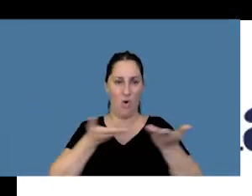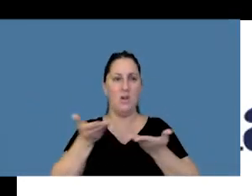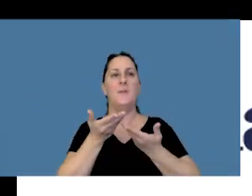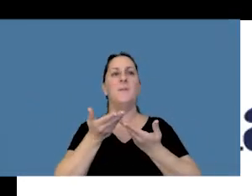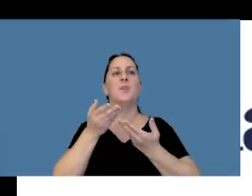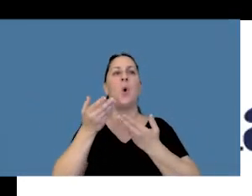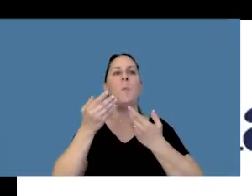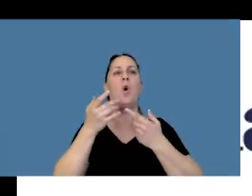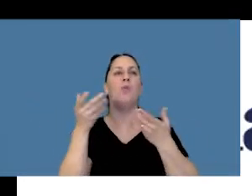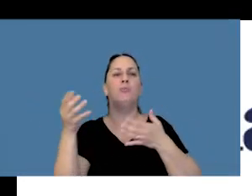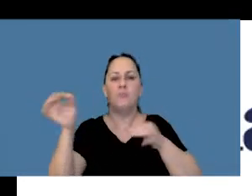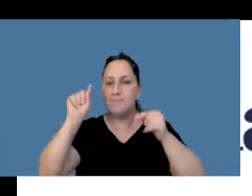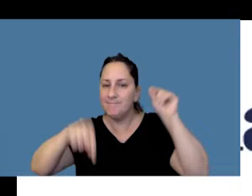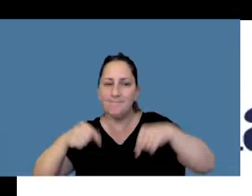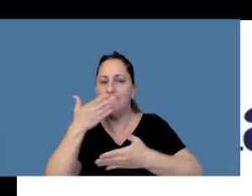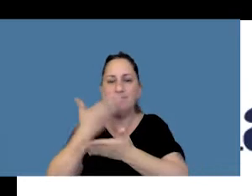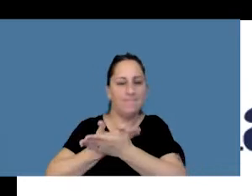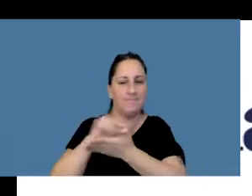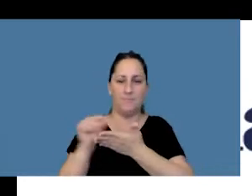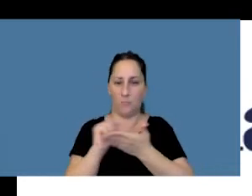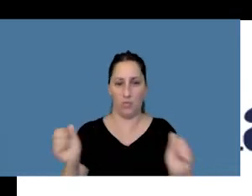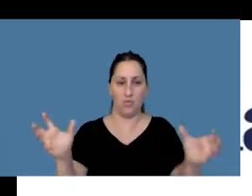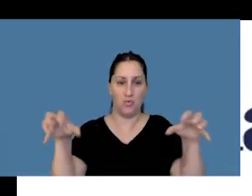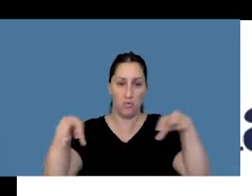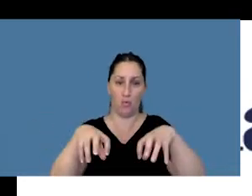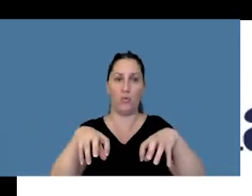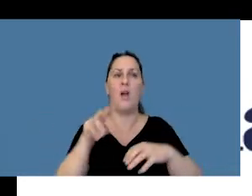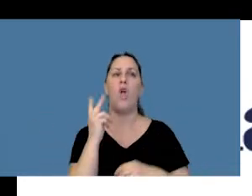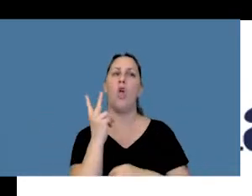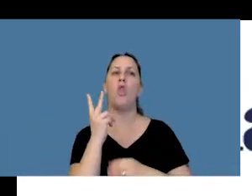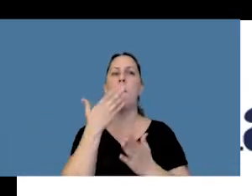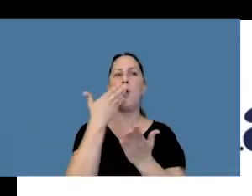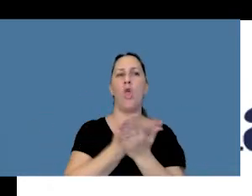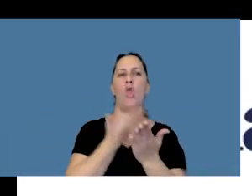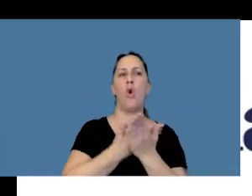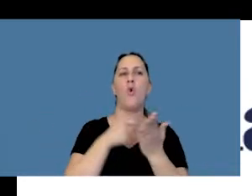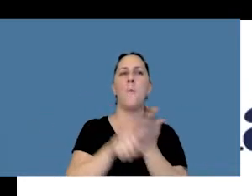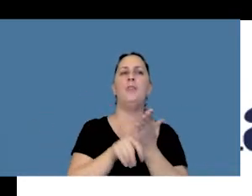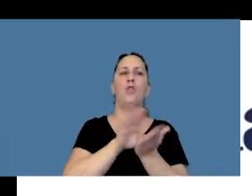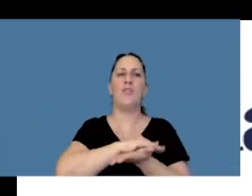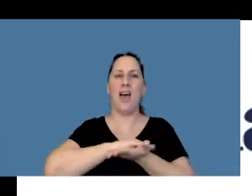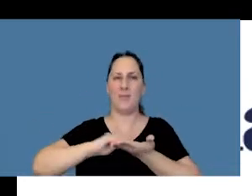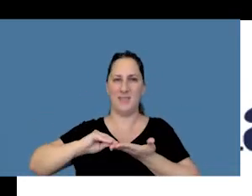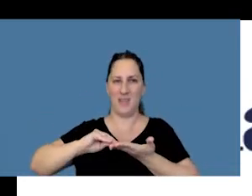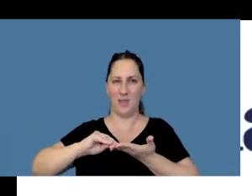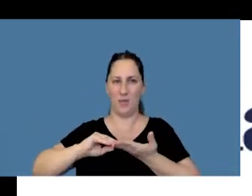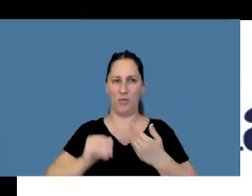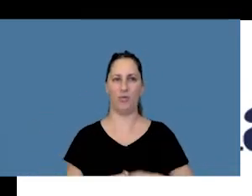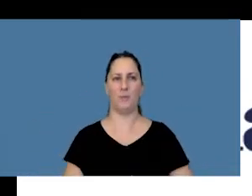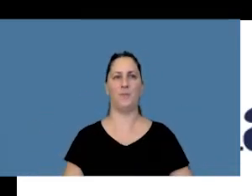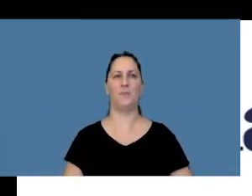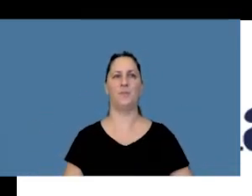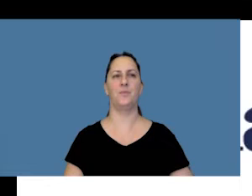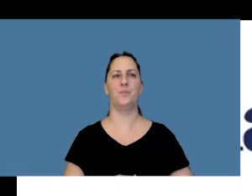generales conjuntas, y además incorporó documentos administrativos. Es más,